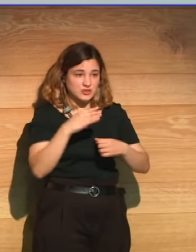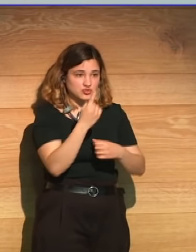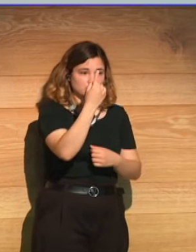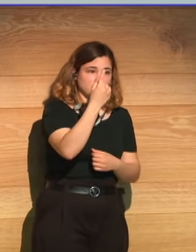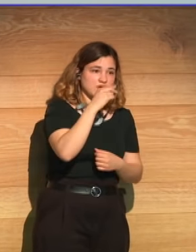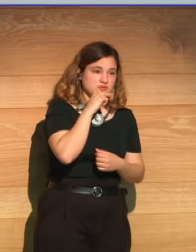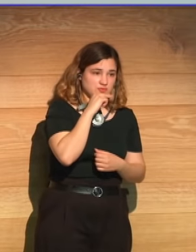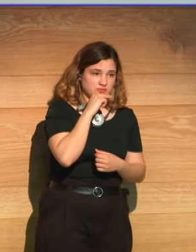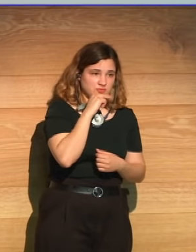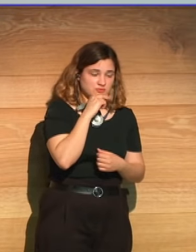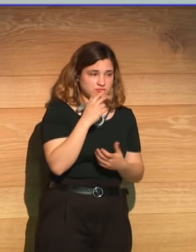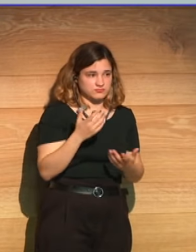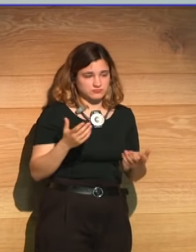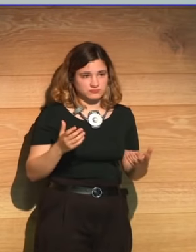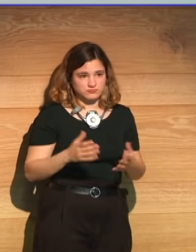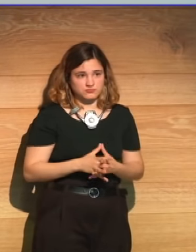educativa?